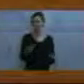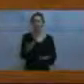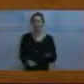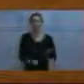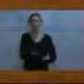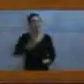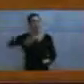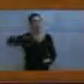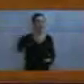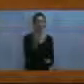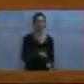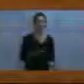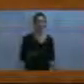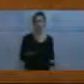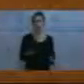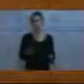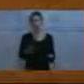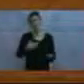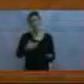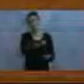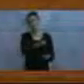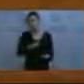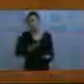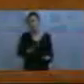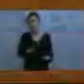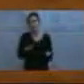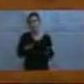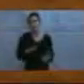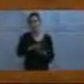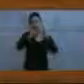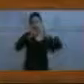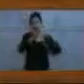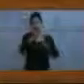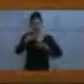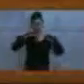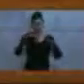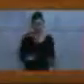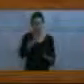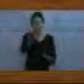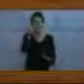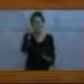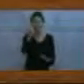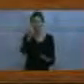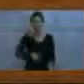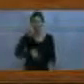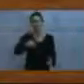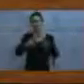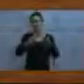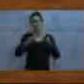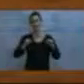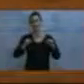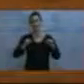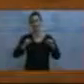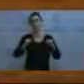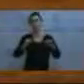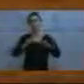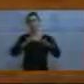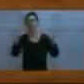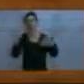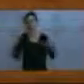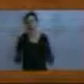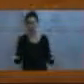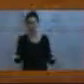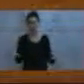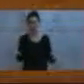injusto y me parece un discurso inadecuado a los intereses generales de Asturias y de los asturianos. Que está